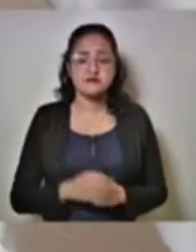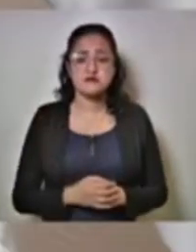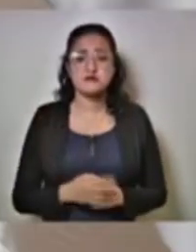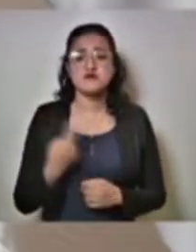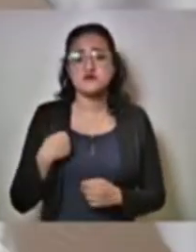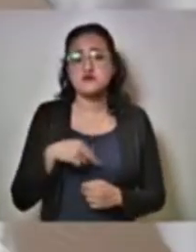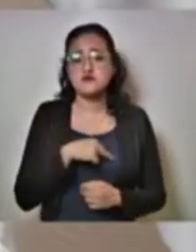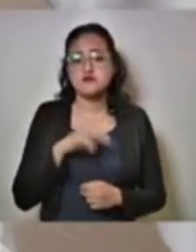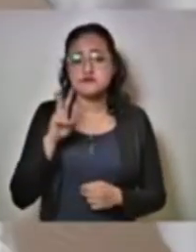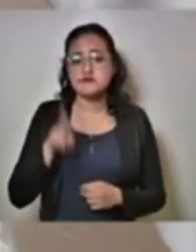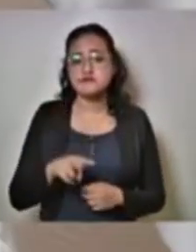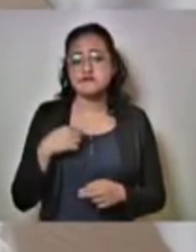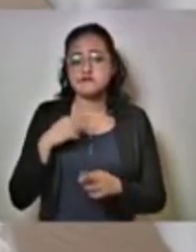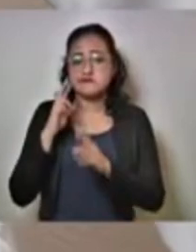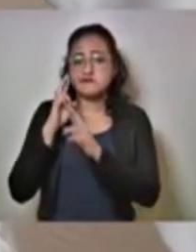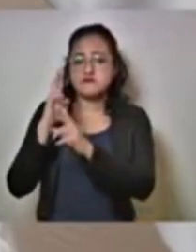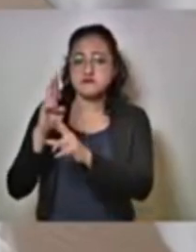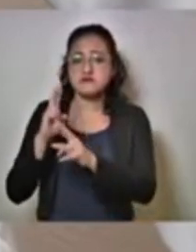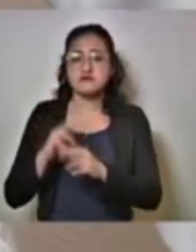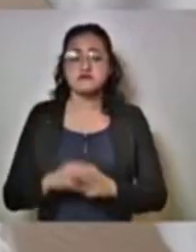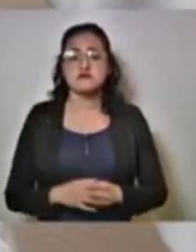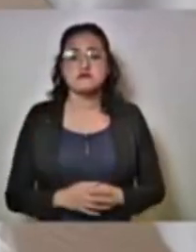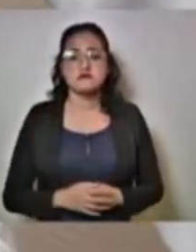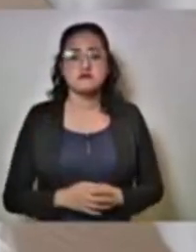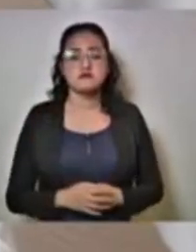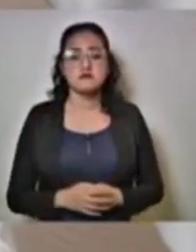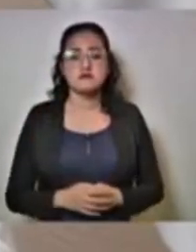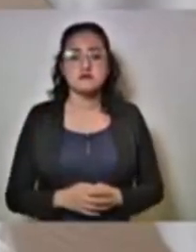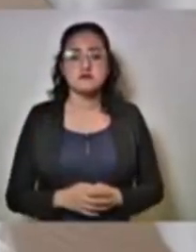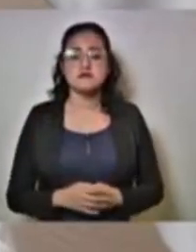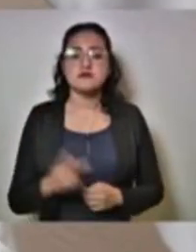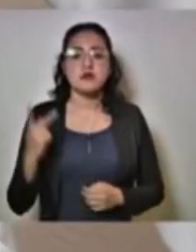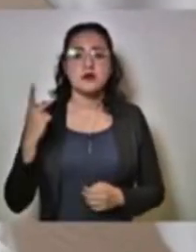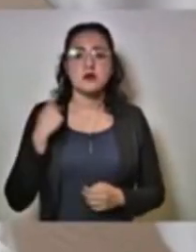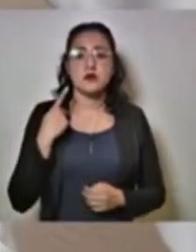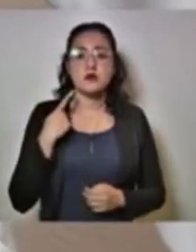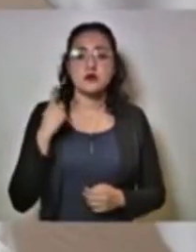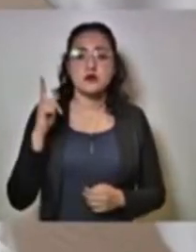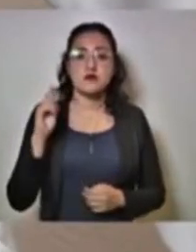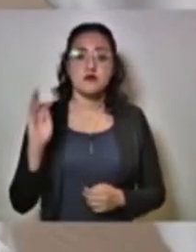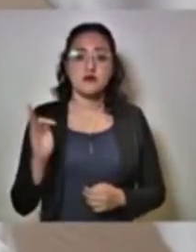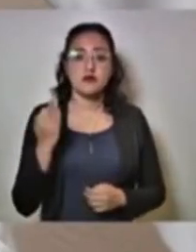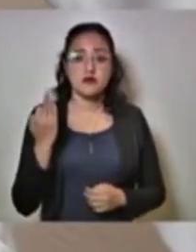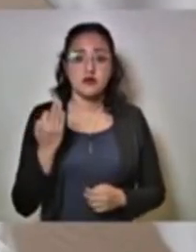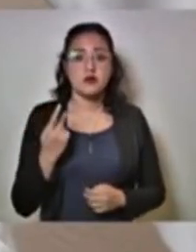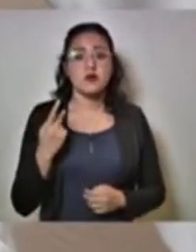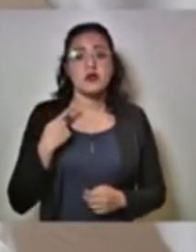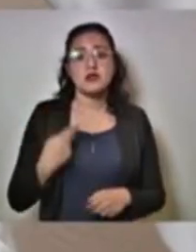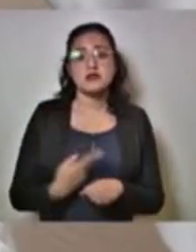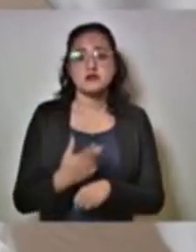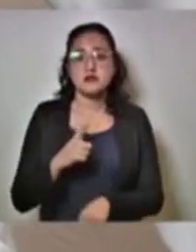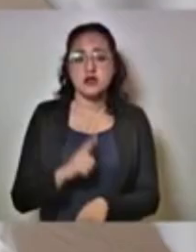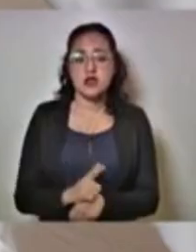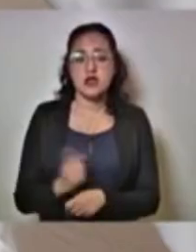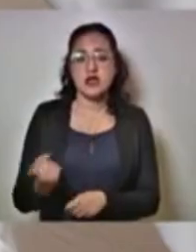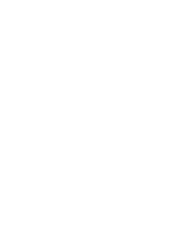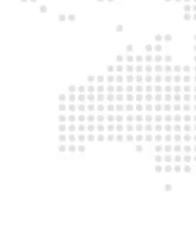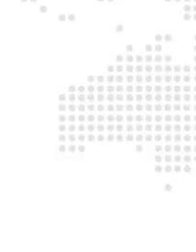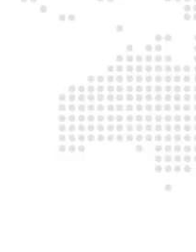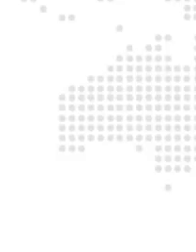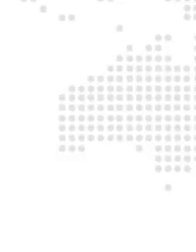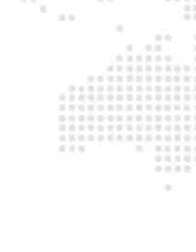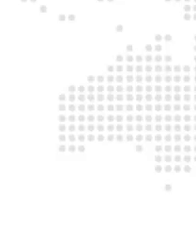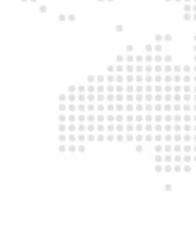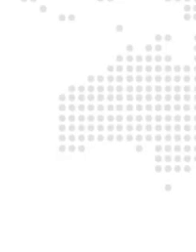asesoría a todo el sistema de hospitalización kobe 19 a las 24 horas los 7 días de la semana con especialistas